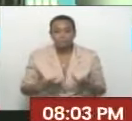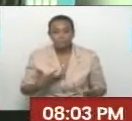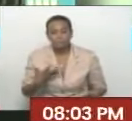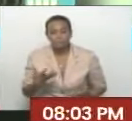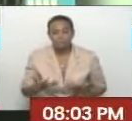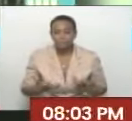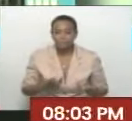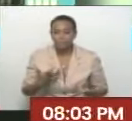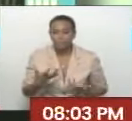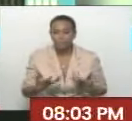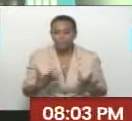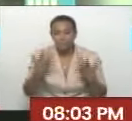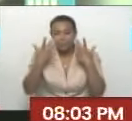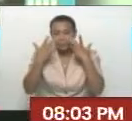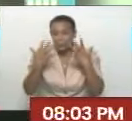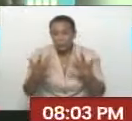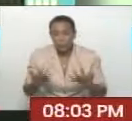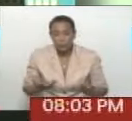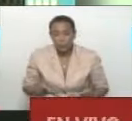que debería